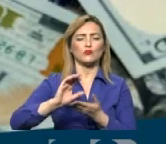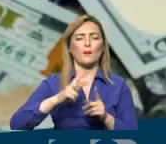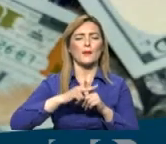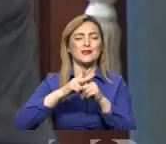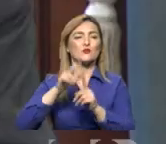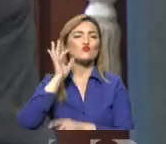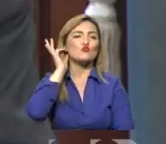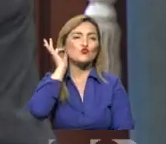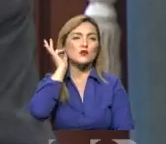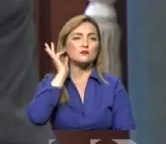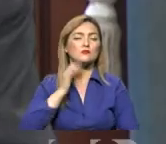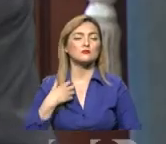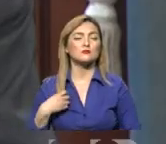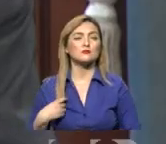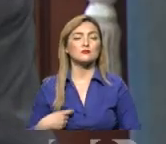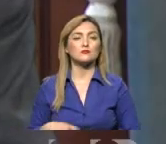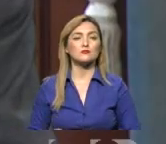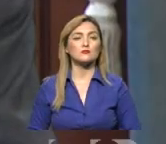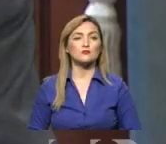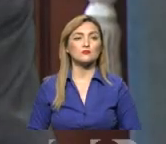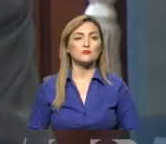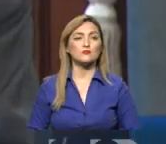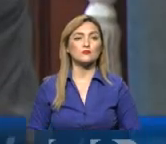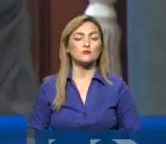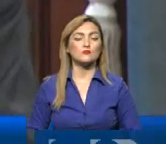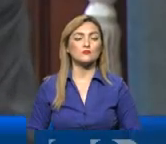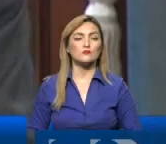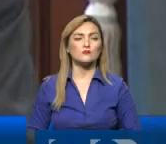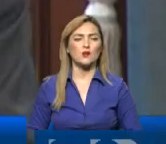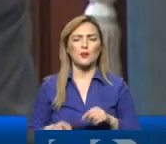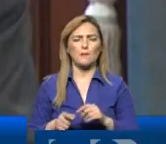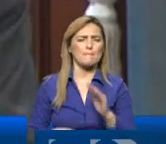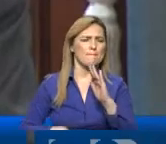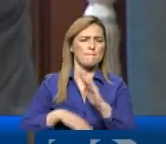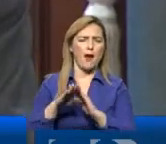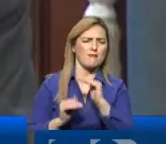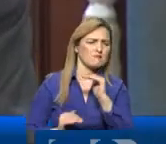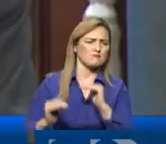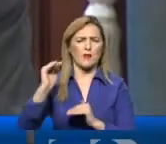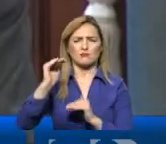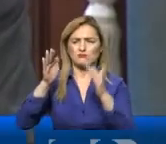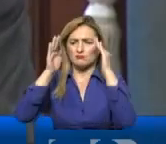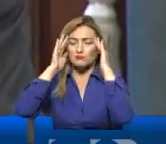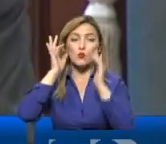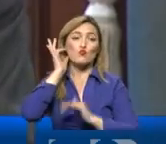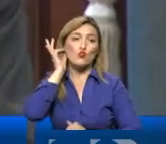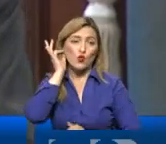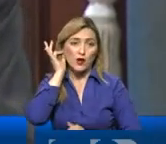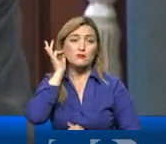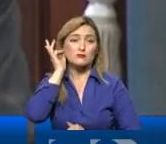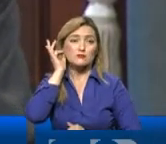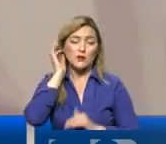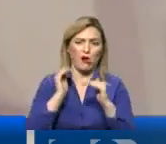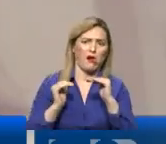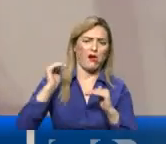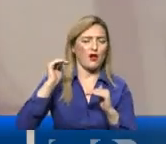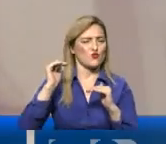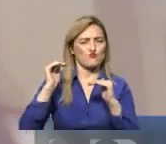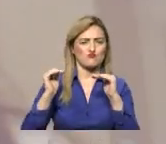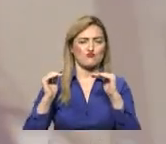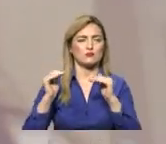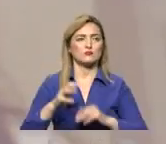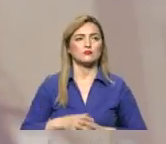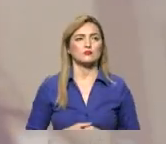prestatarias mujeres. Lo que convoca a la superación de brechas de género y potencia a las comunidades en su conjunto.